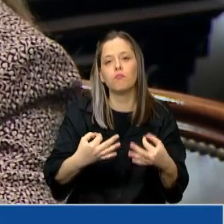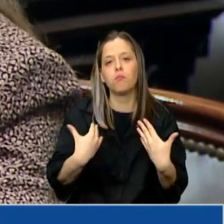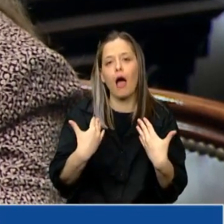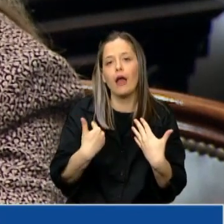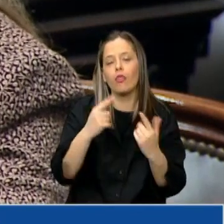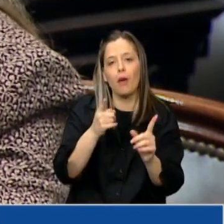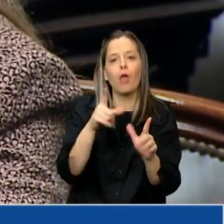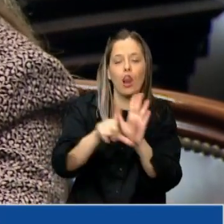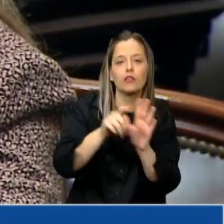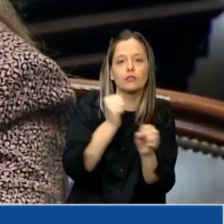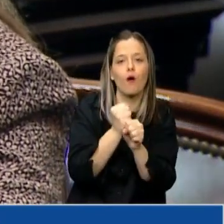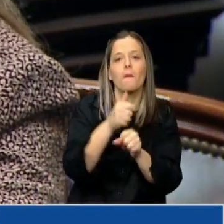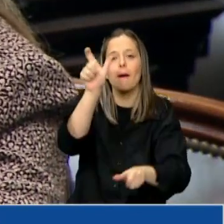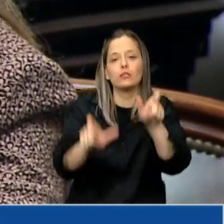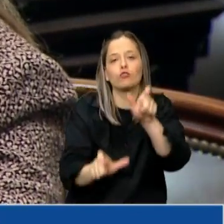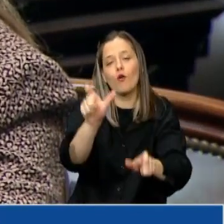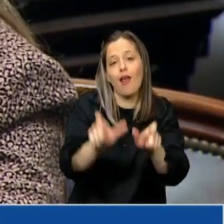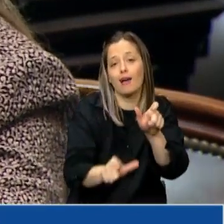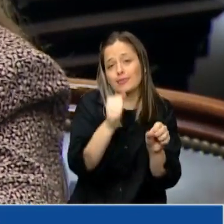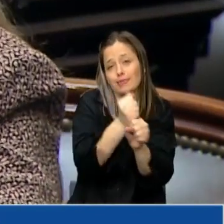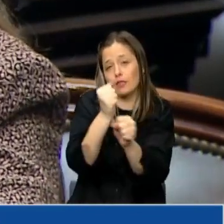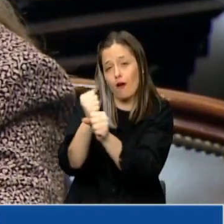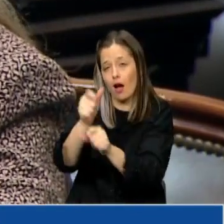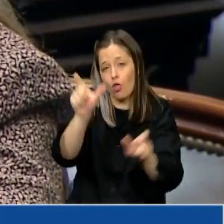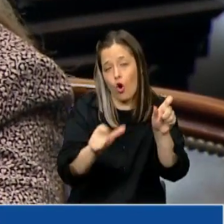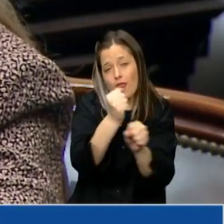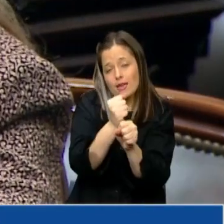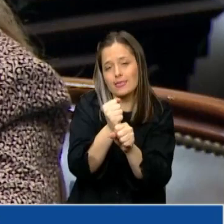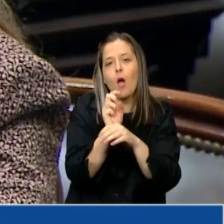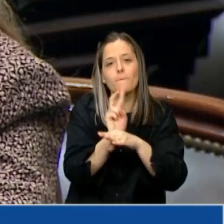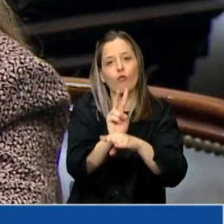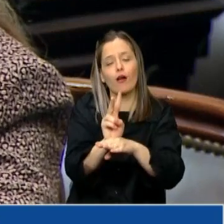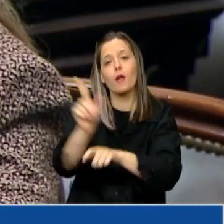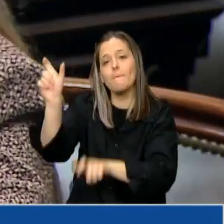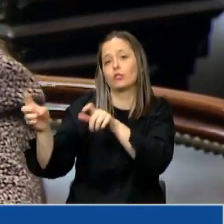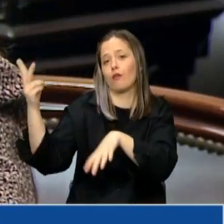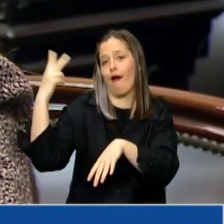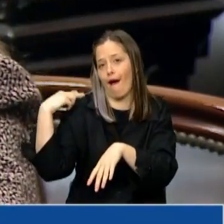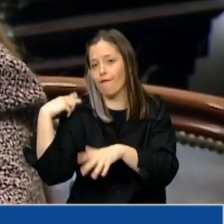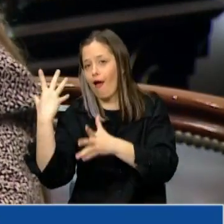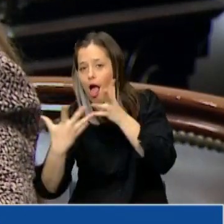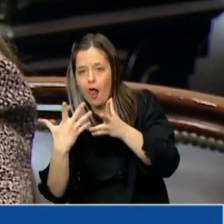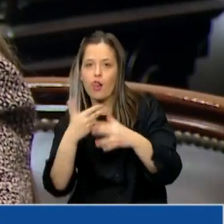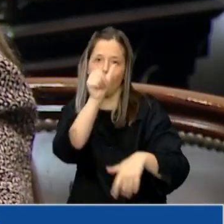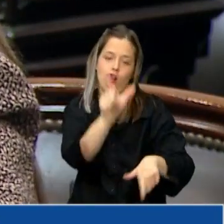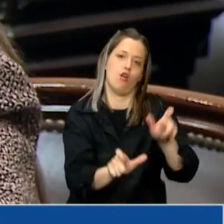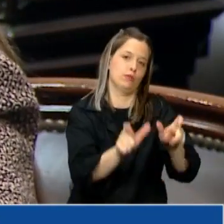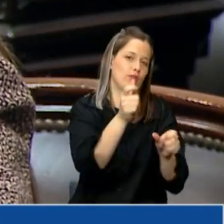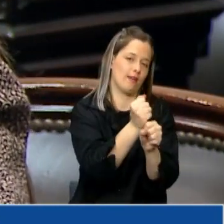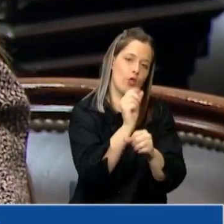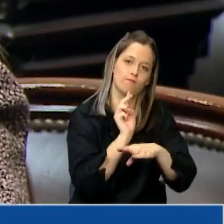lo proteja frente al empleador, a los acreedores del empleador, frente al propio